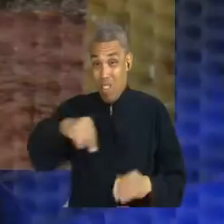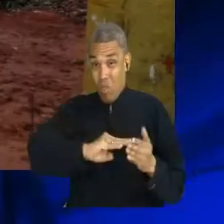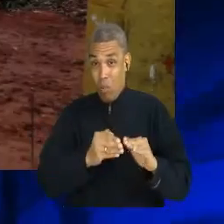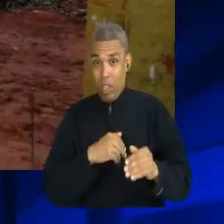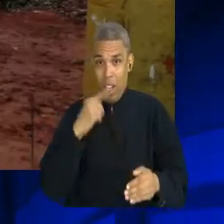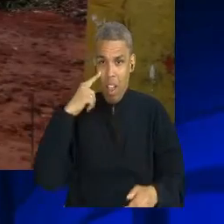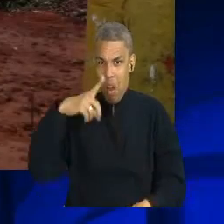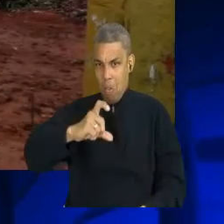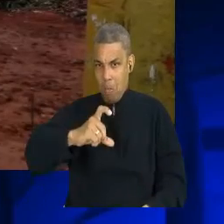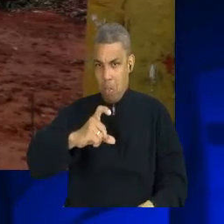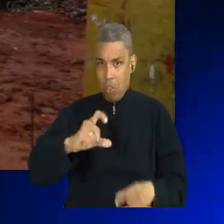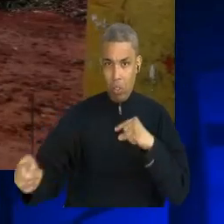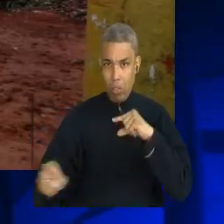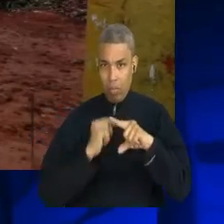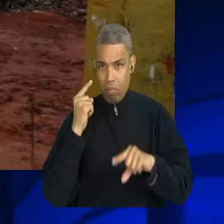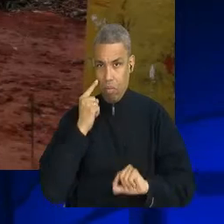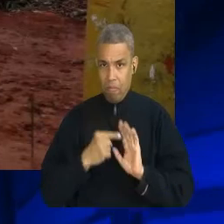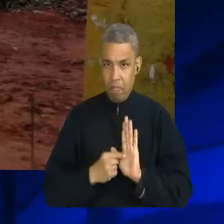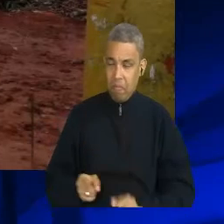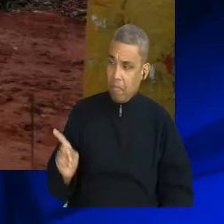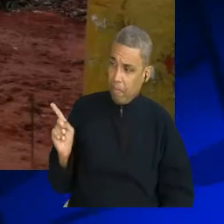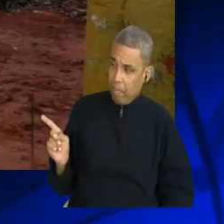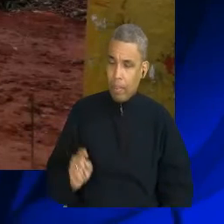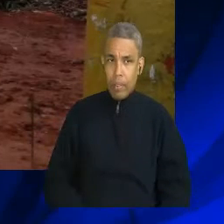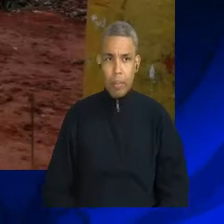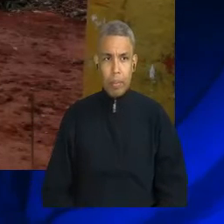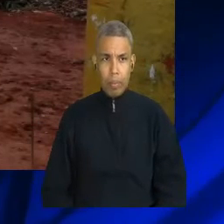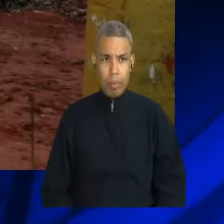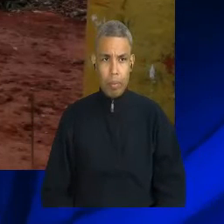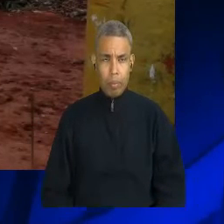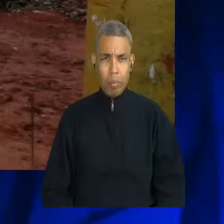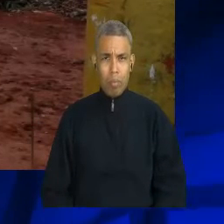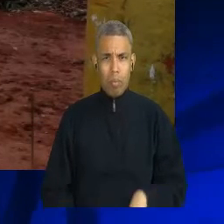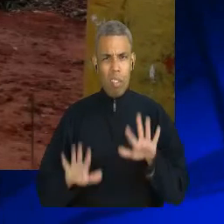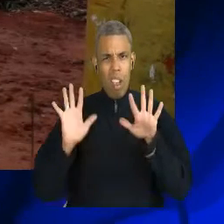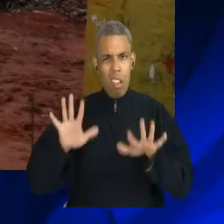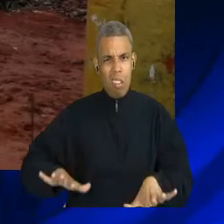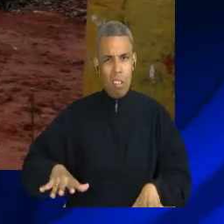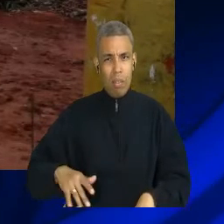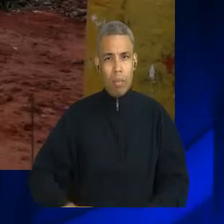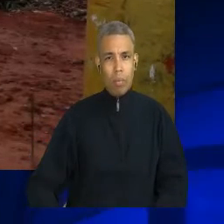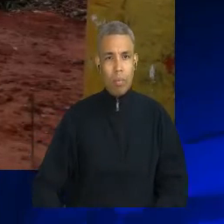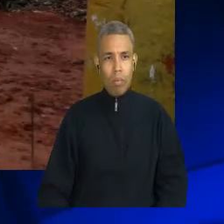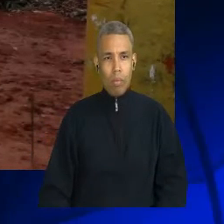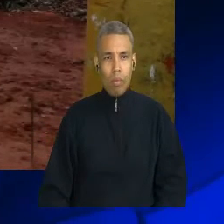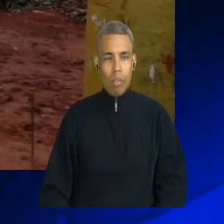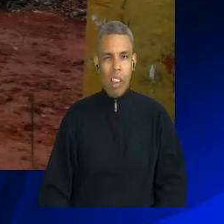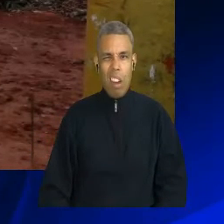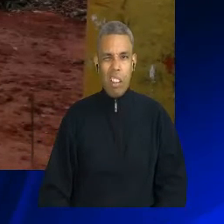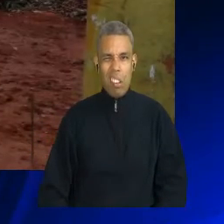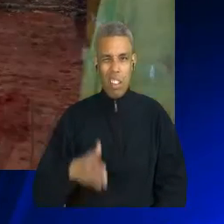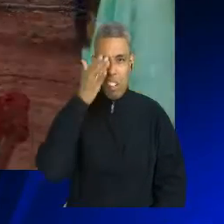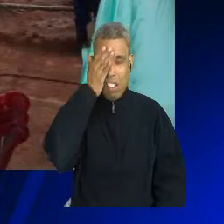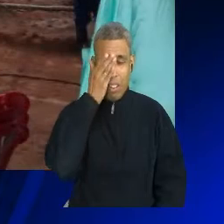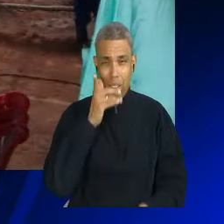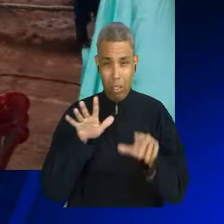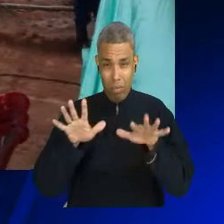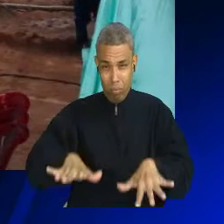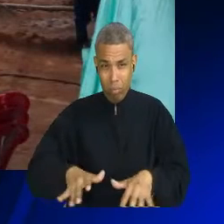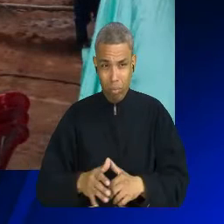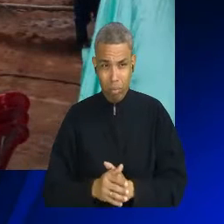desde, pues los preocupa que la obra se encuentra paralizada, o más que paralizada, no ven el suficiente número